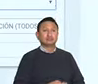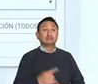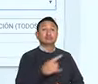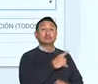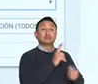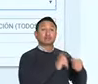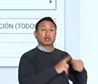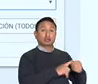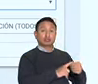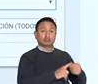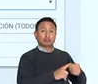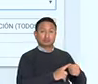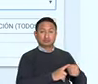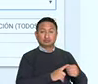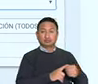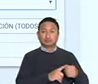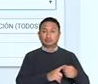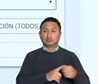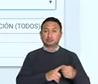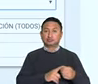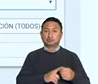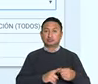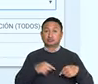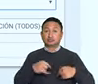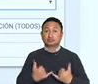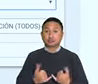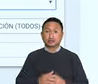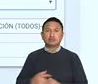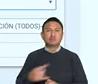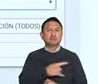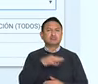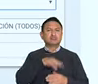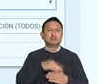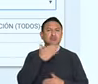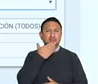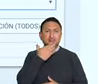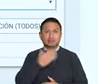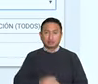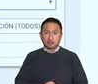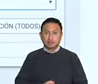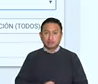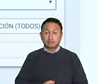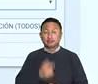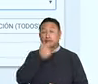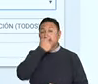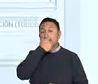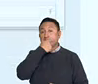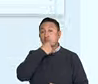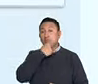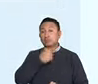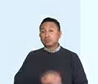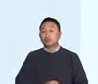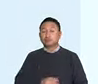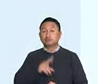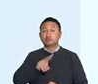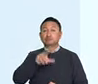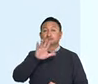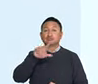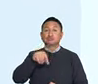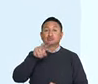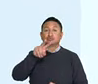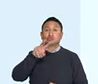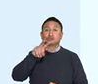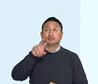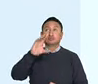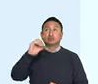Vamos para el cantón Quito, miremos cómo está a esta hora la votación. Pavel Muñoz con el